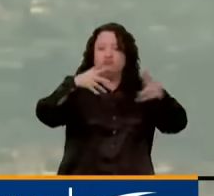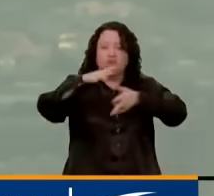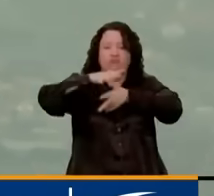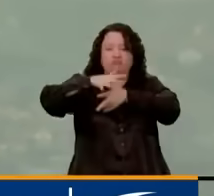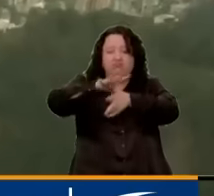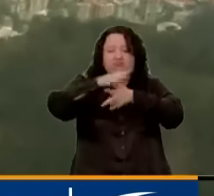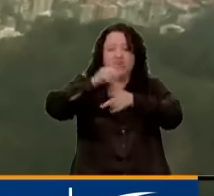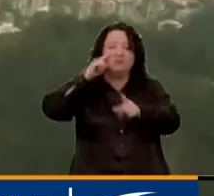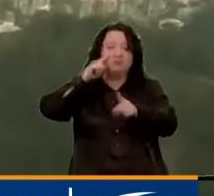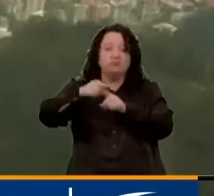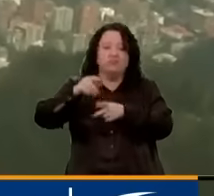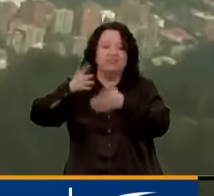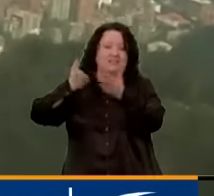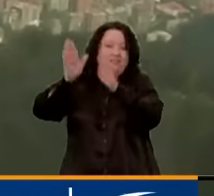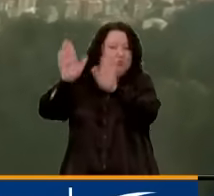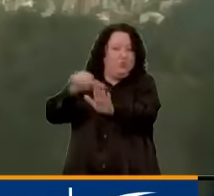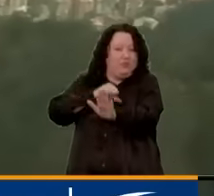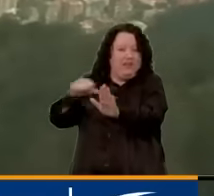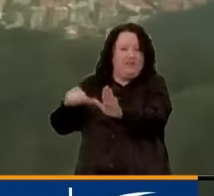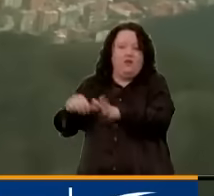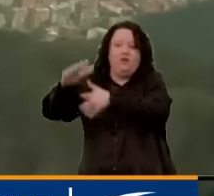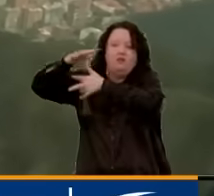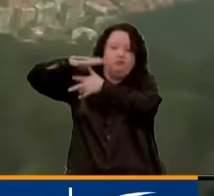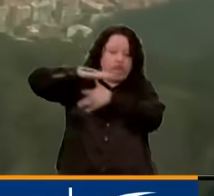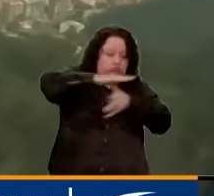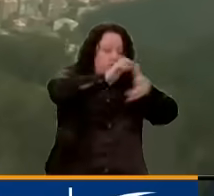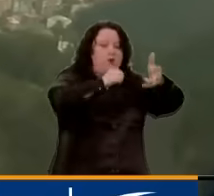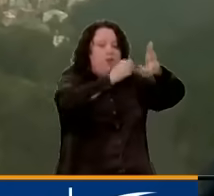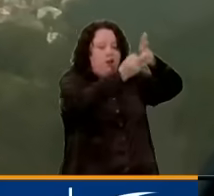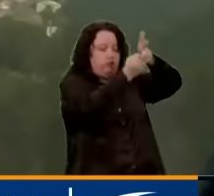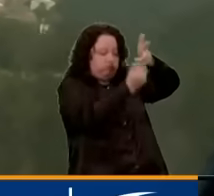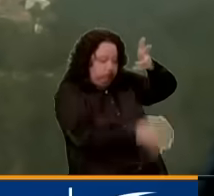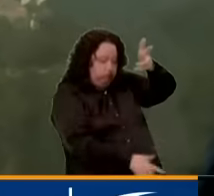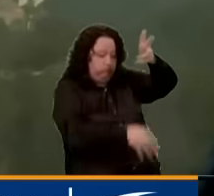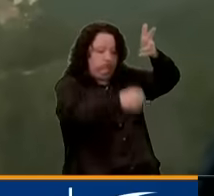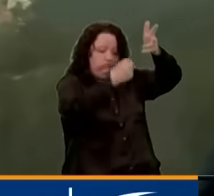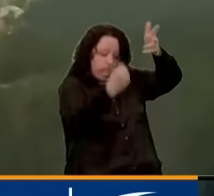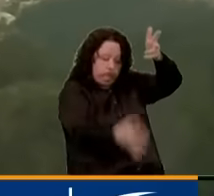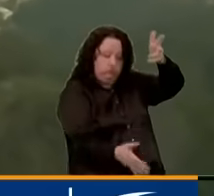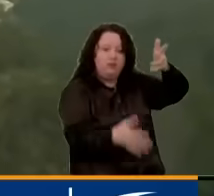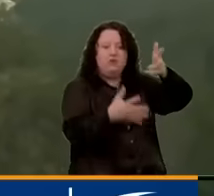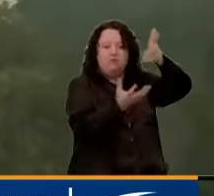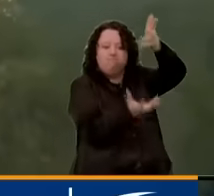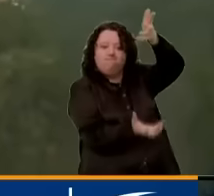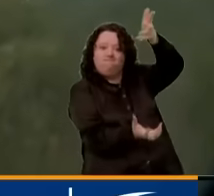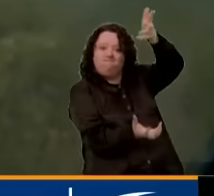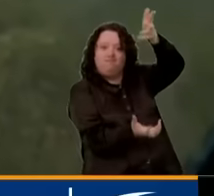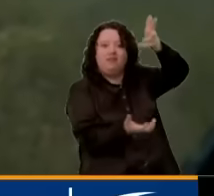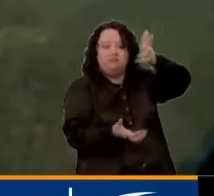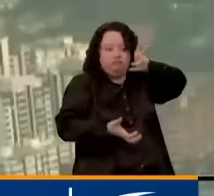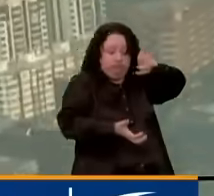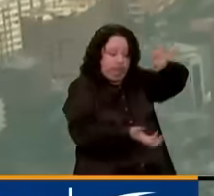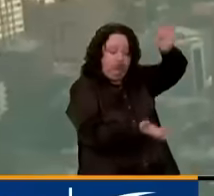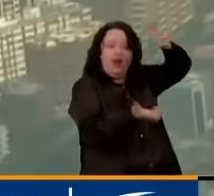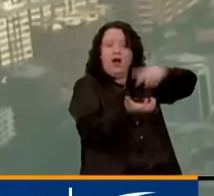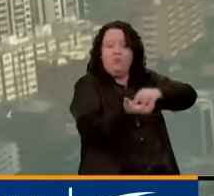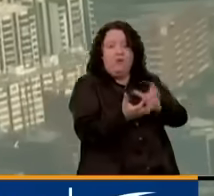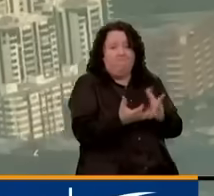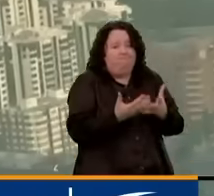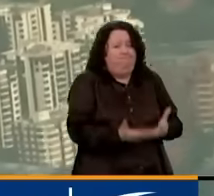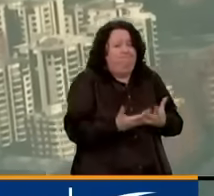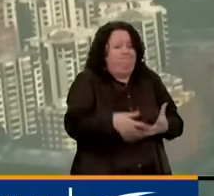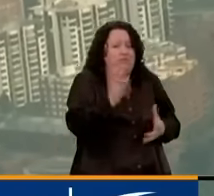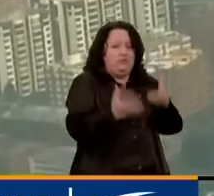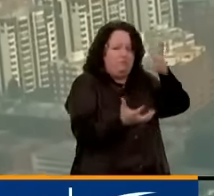transporte público, están en este momento haciendo descargas de diferentes bambi buckets con miles de litros de agua para ayudar